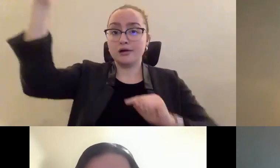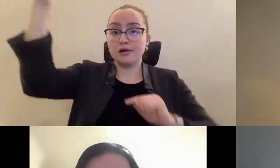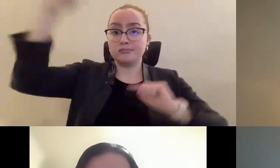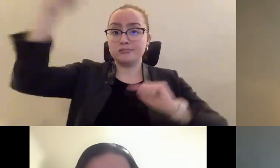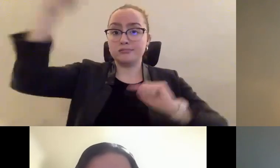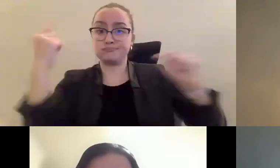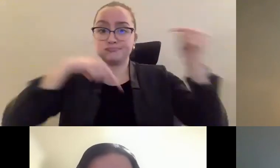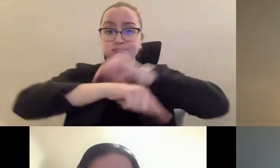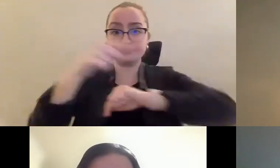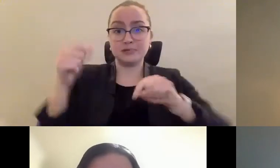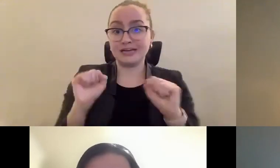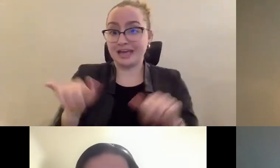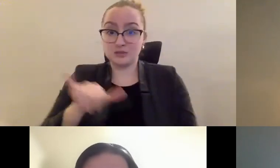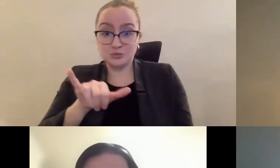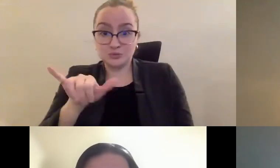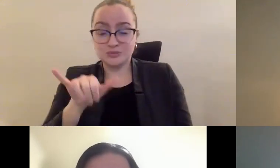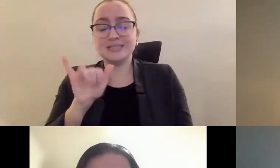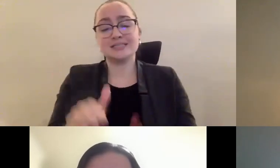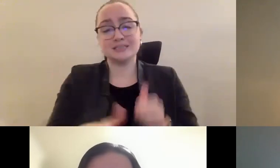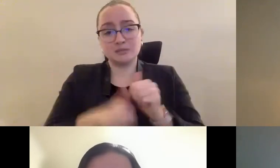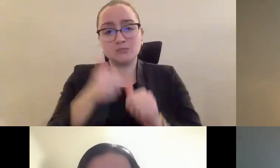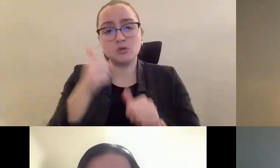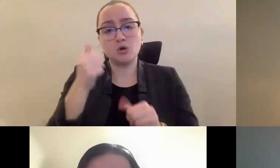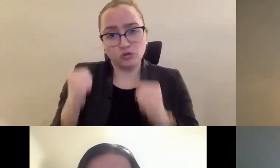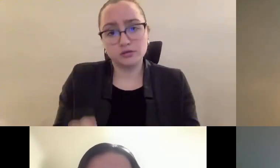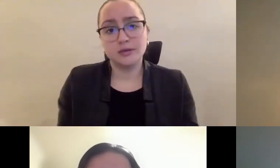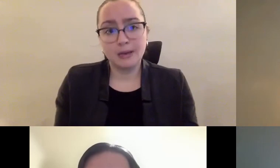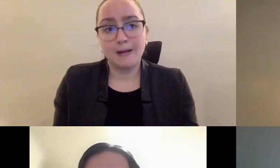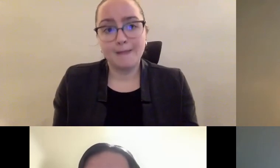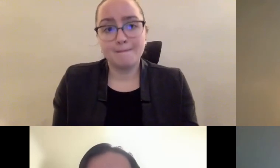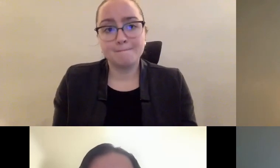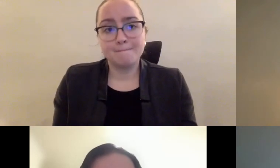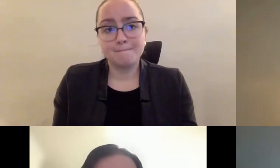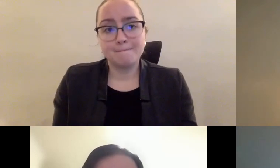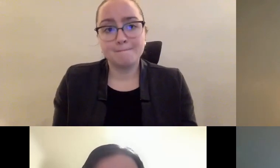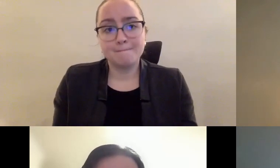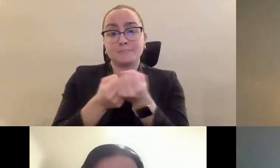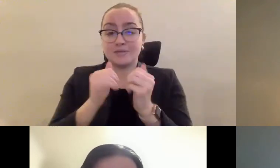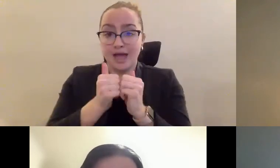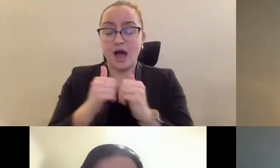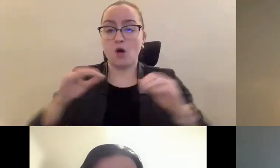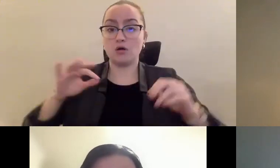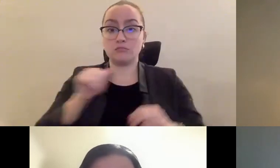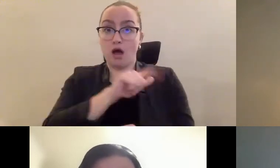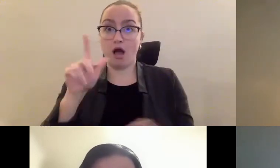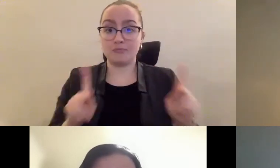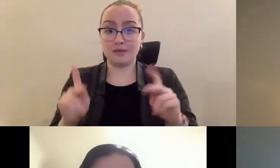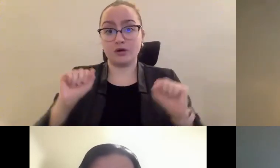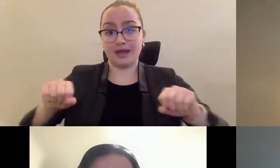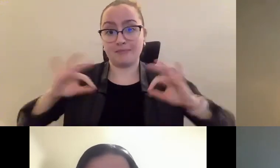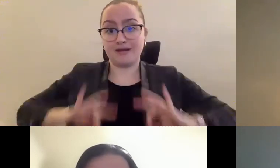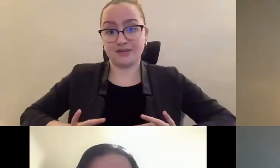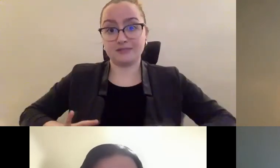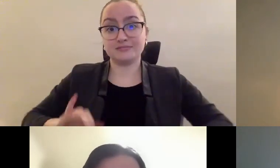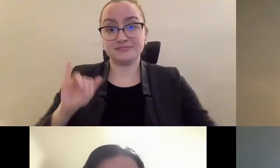si lo hacemos más como un argumento de comunidad y que si abrís fronteras para todos, te va a ayudar